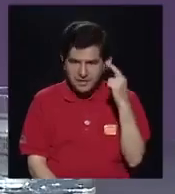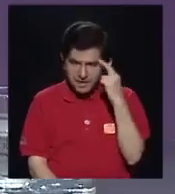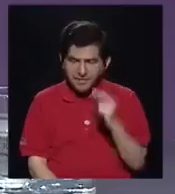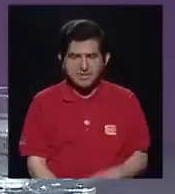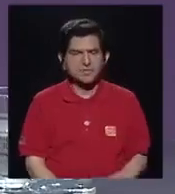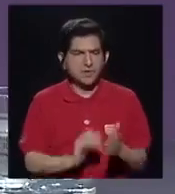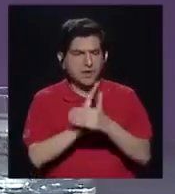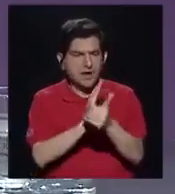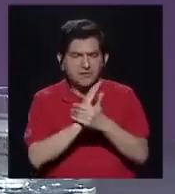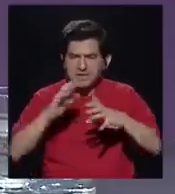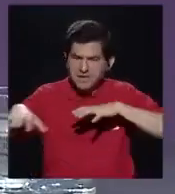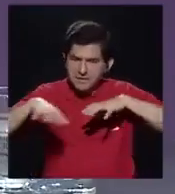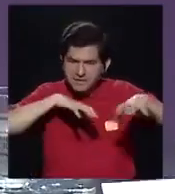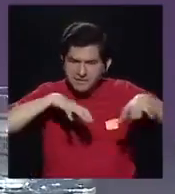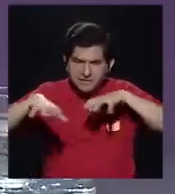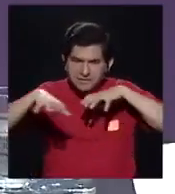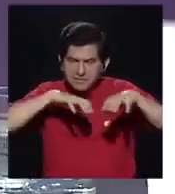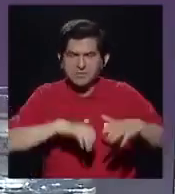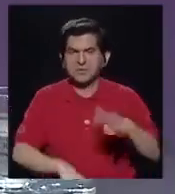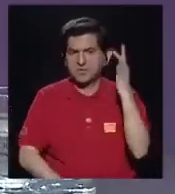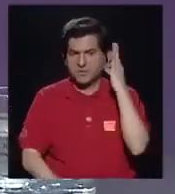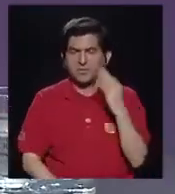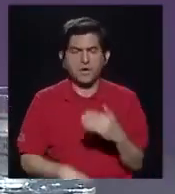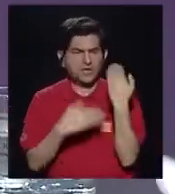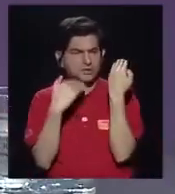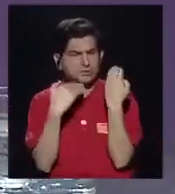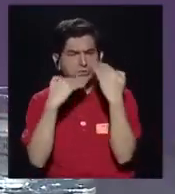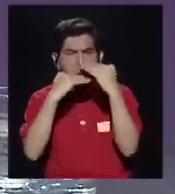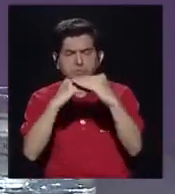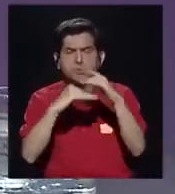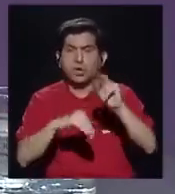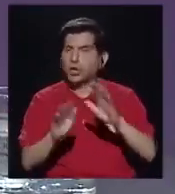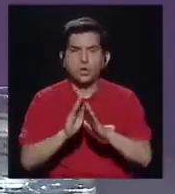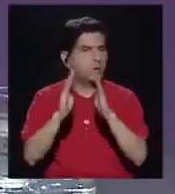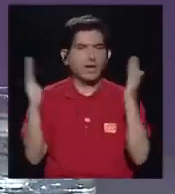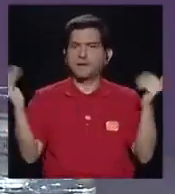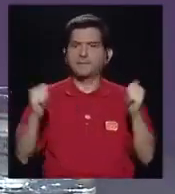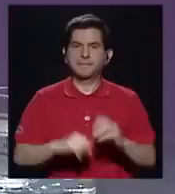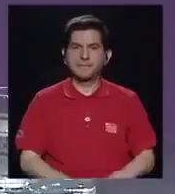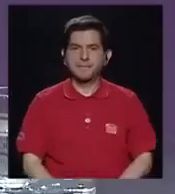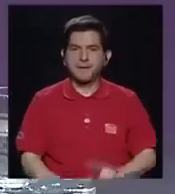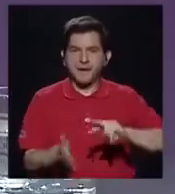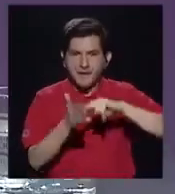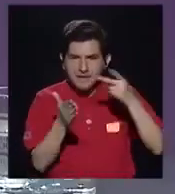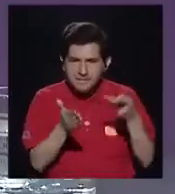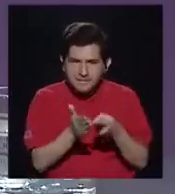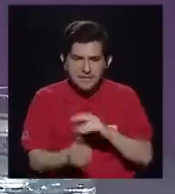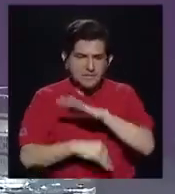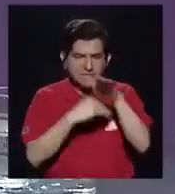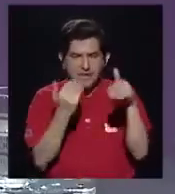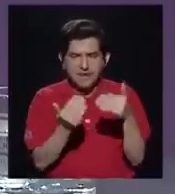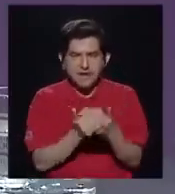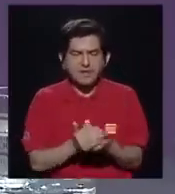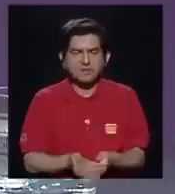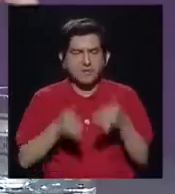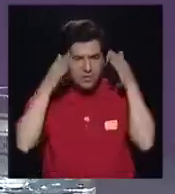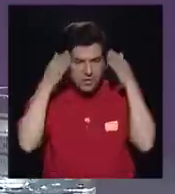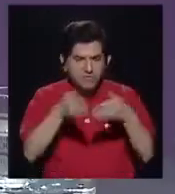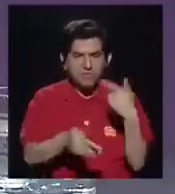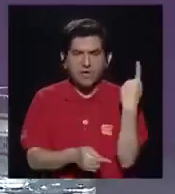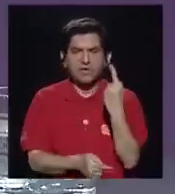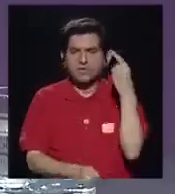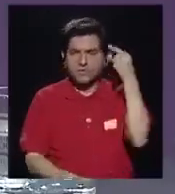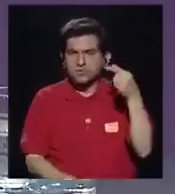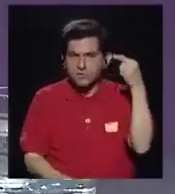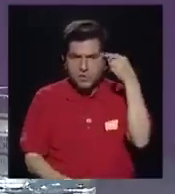la capacidad de circulación de movimiento de las mujeres se ha restringido en lugar de ampliarse quiere decir que estamos apostando todas las fichas al campo del Estado